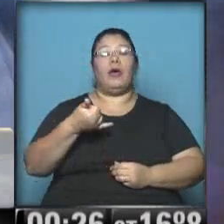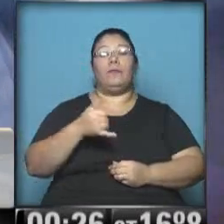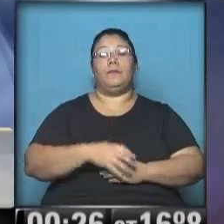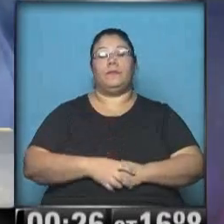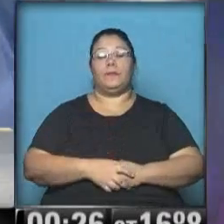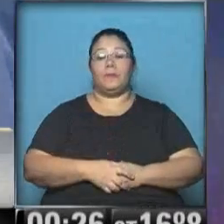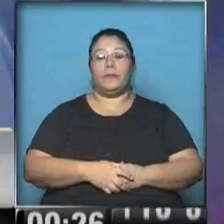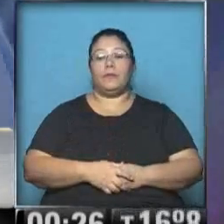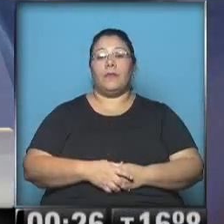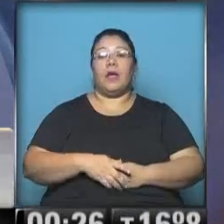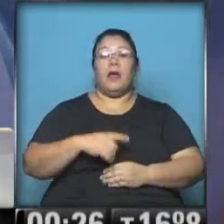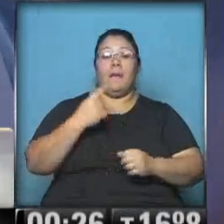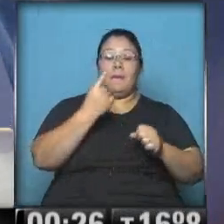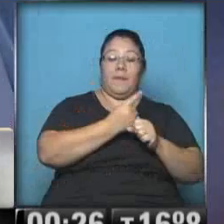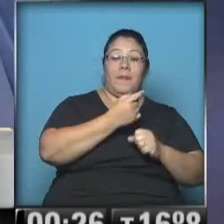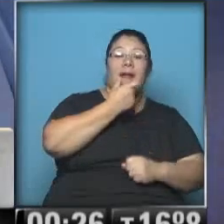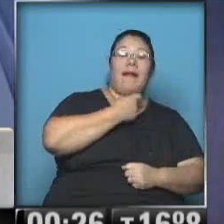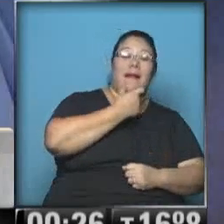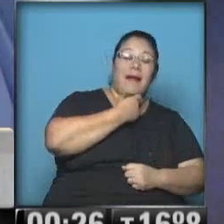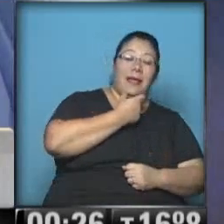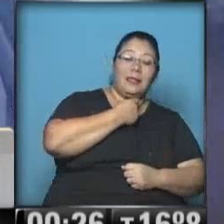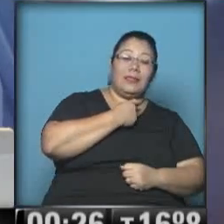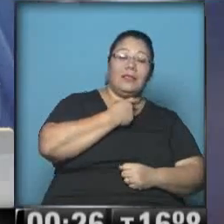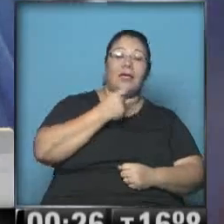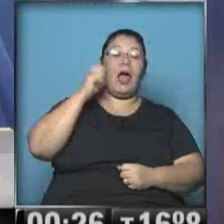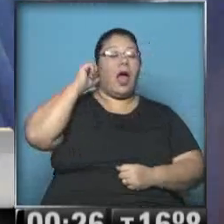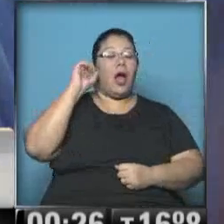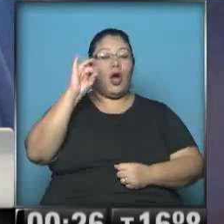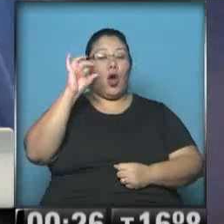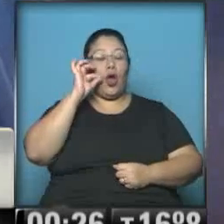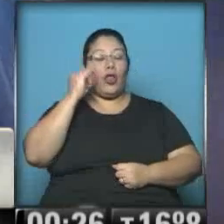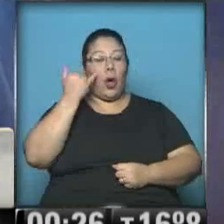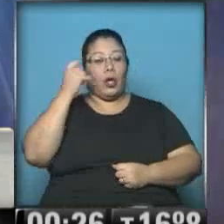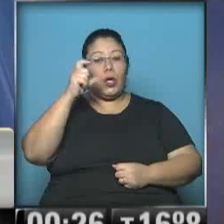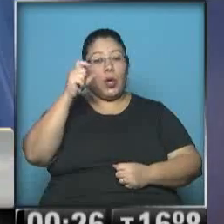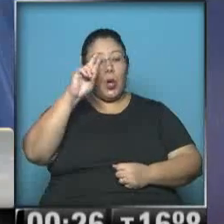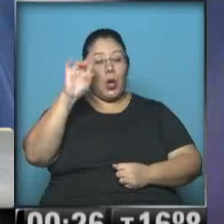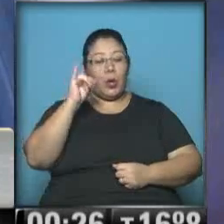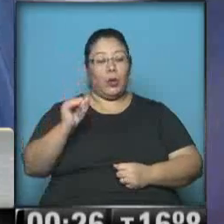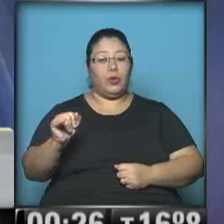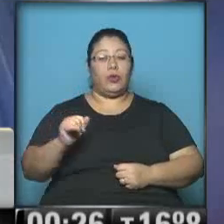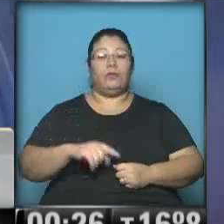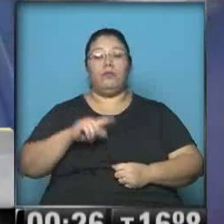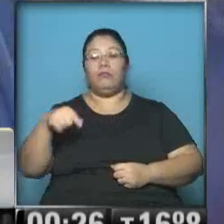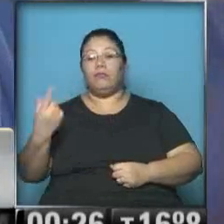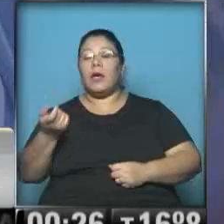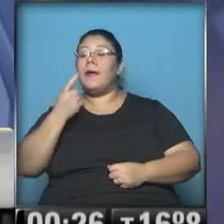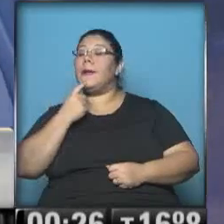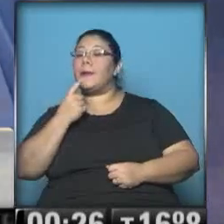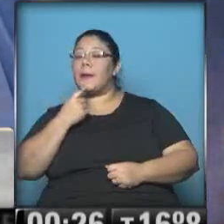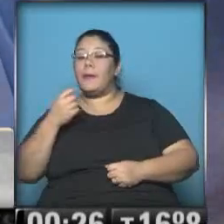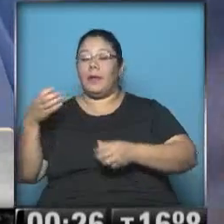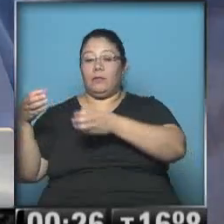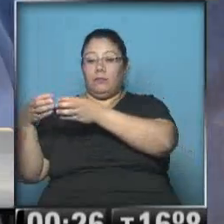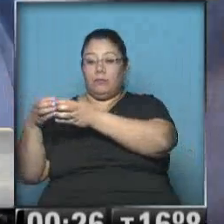Racing recibiendo a Godoy Cruz, por el otro, River haciendo lo propio frente a Quilmes. De esa manera entonces el 14 de diciembre van a cerrar el